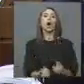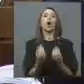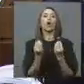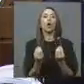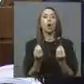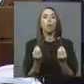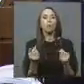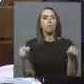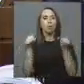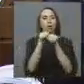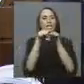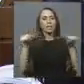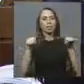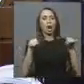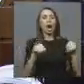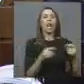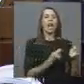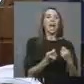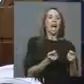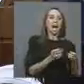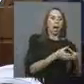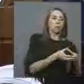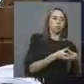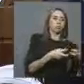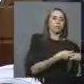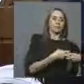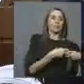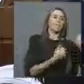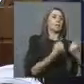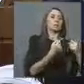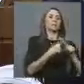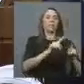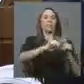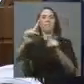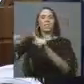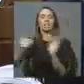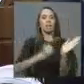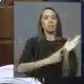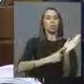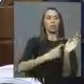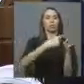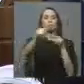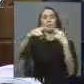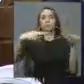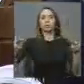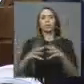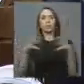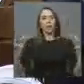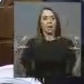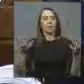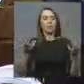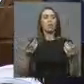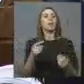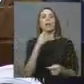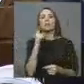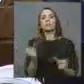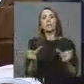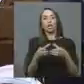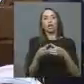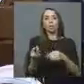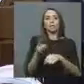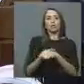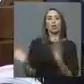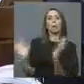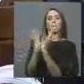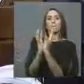vamos a igualar negociaciones colectivas entre empresas tan disímiles con productividad tan grande ahora me dicen que en la mixta lo van a tratar